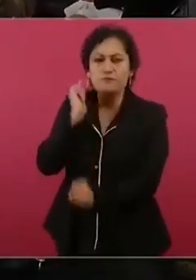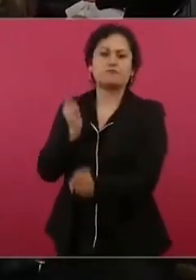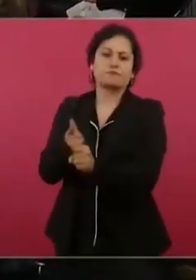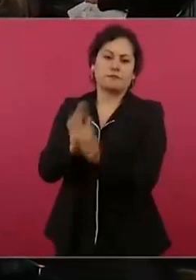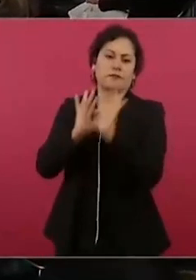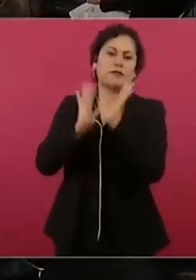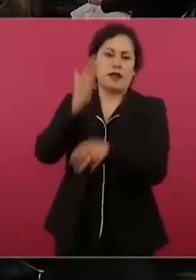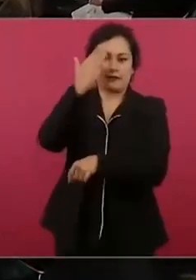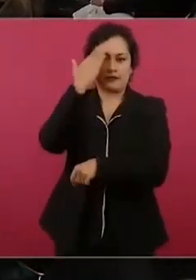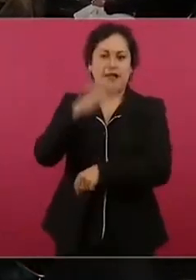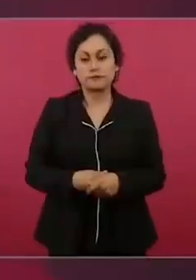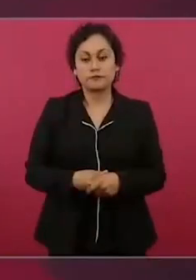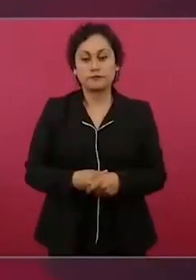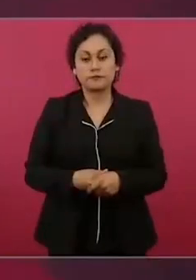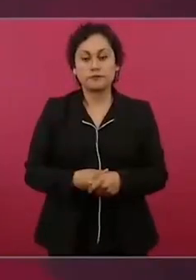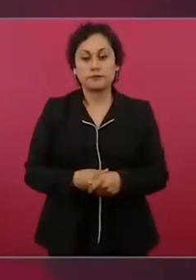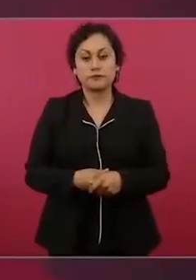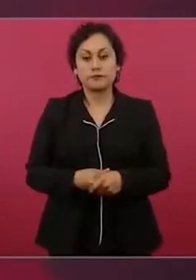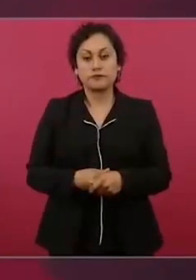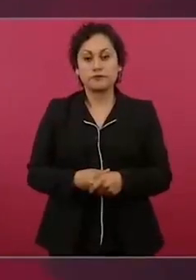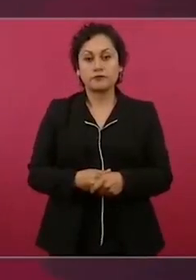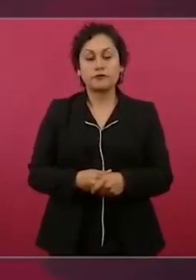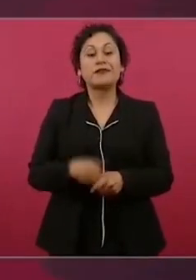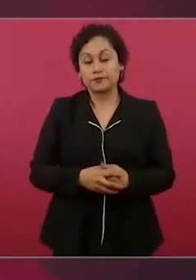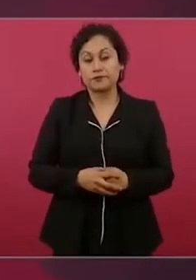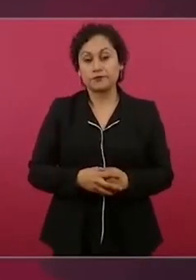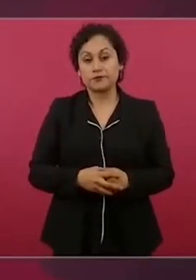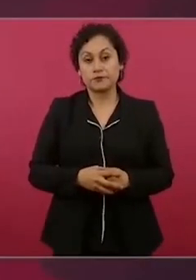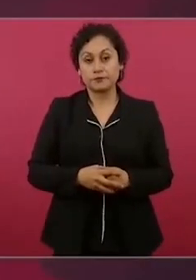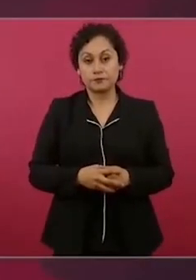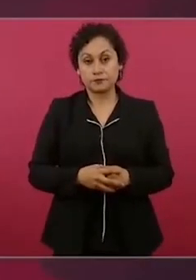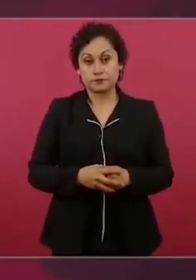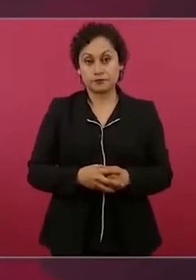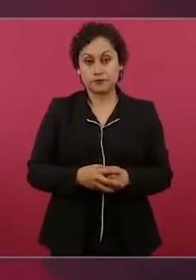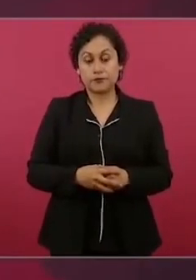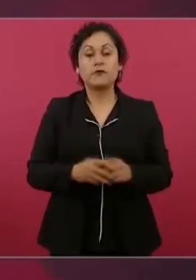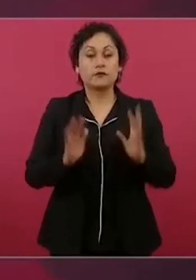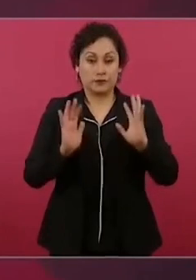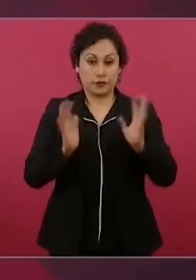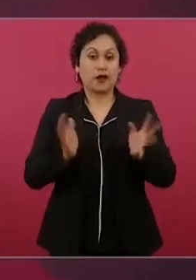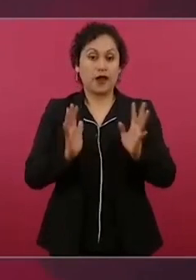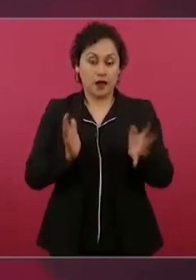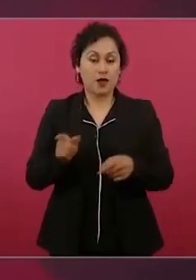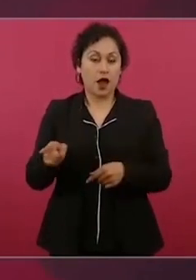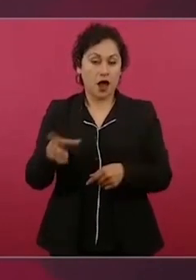fue robo quince mil pesos se tiene ya